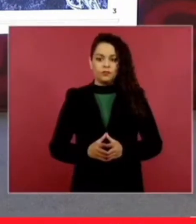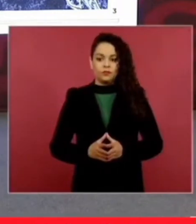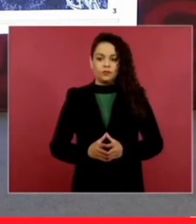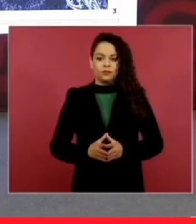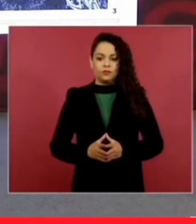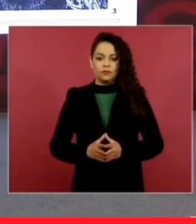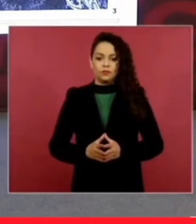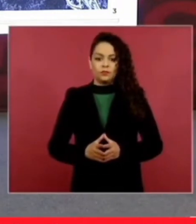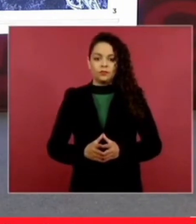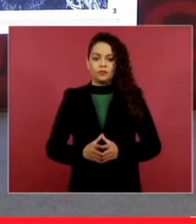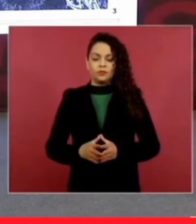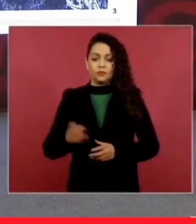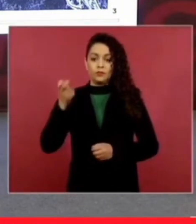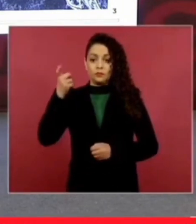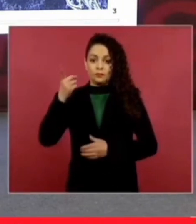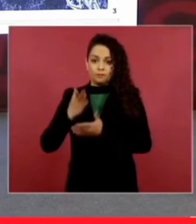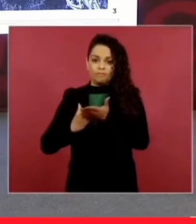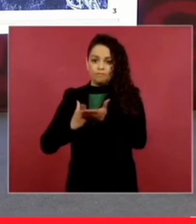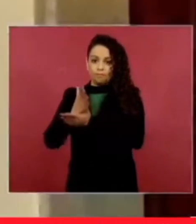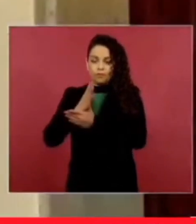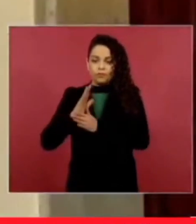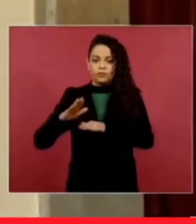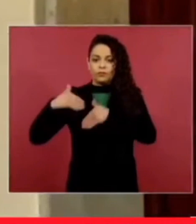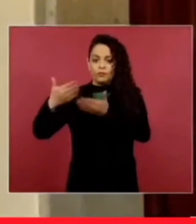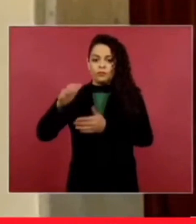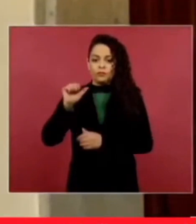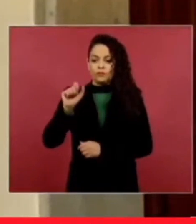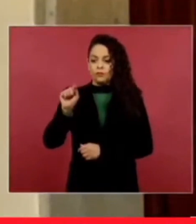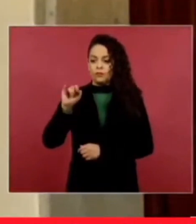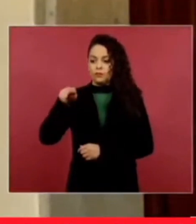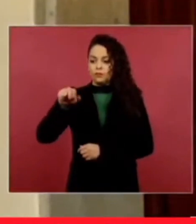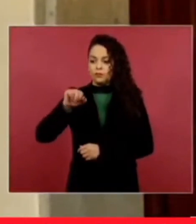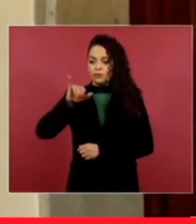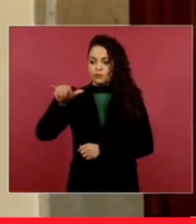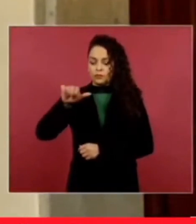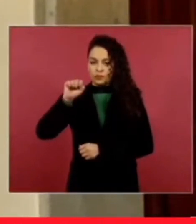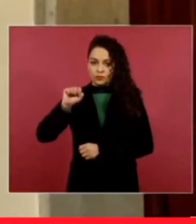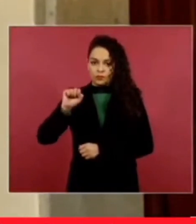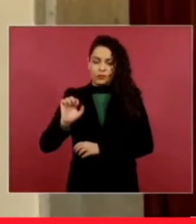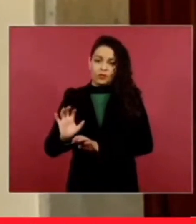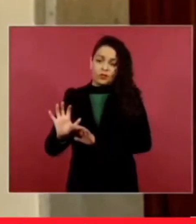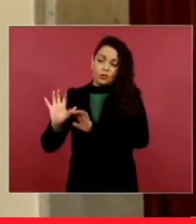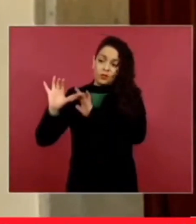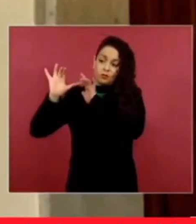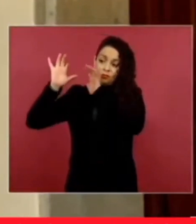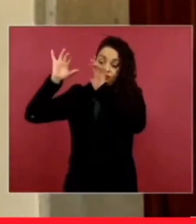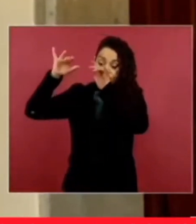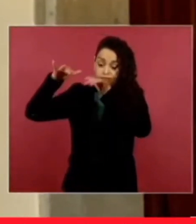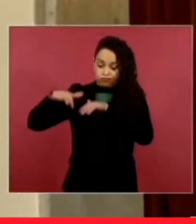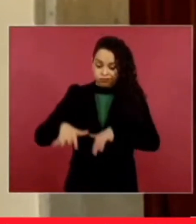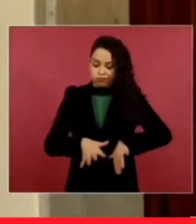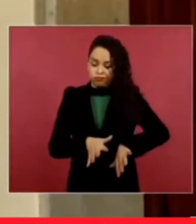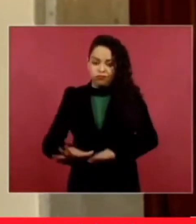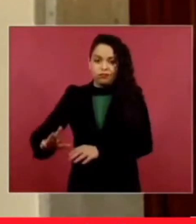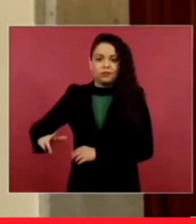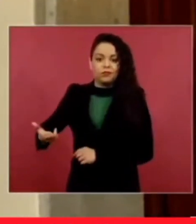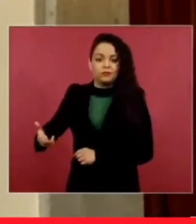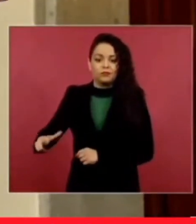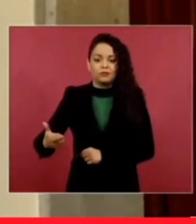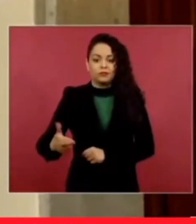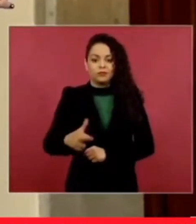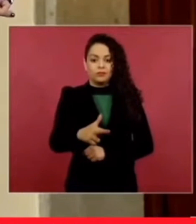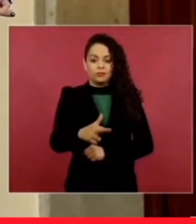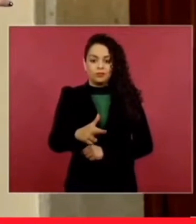Tinajas, se rebasa y son las que llegan al río. En este sentido, esos fluidos tóxicos se derramaron a esta